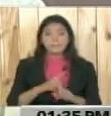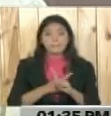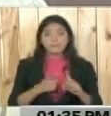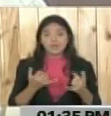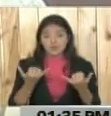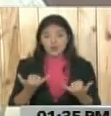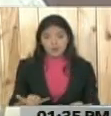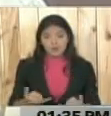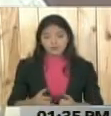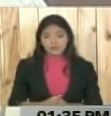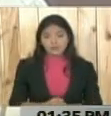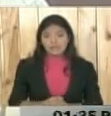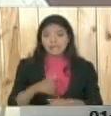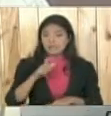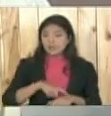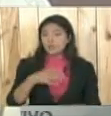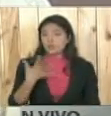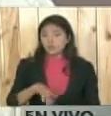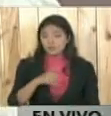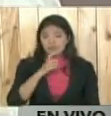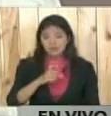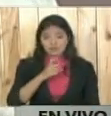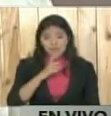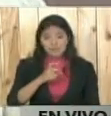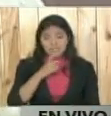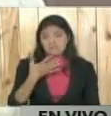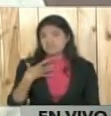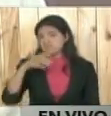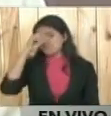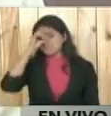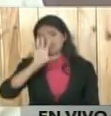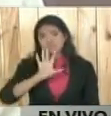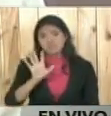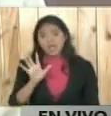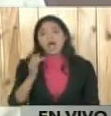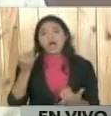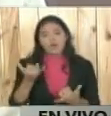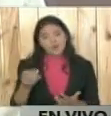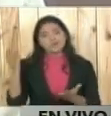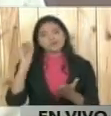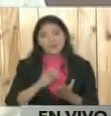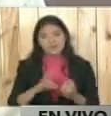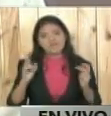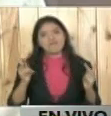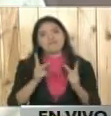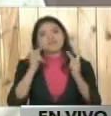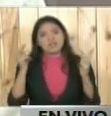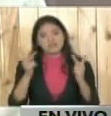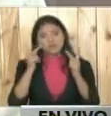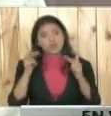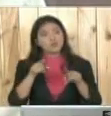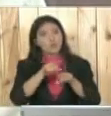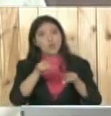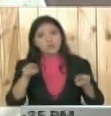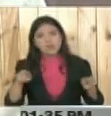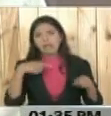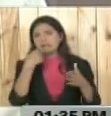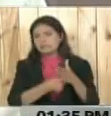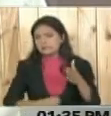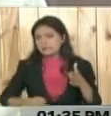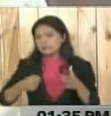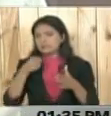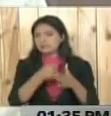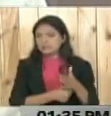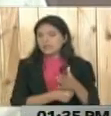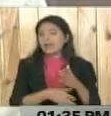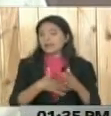en tiempos difíciles que no sabemos, alcanzando una victoria, y ustedes ahí batallando por la